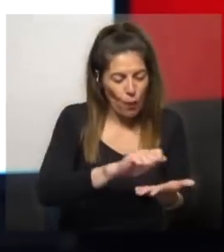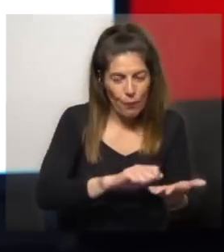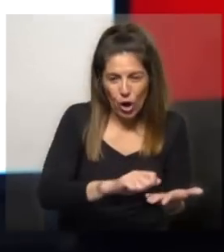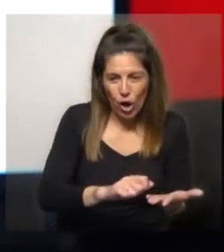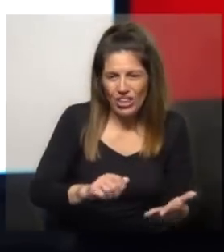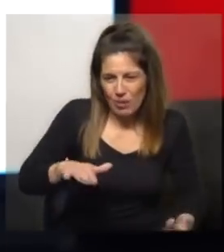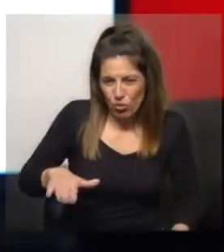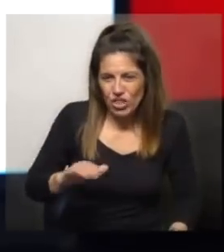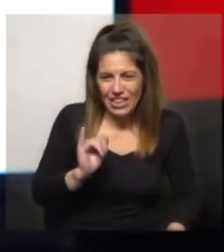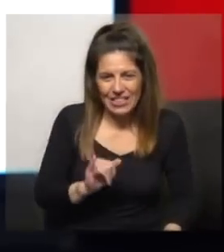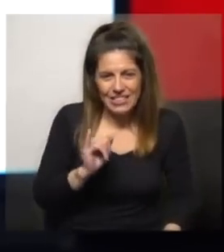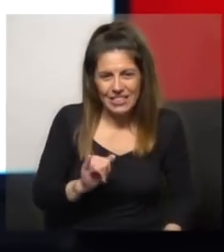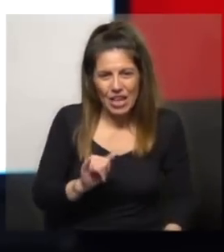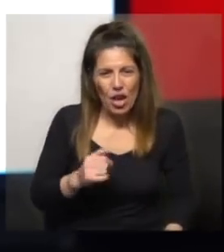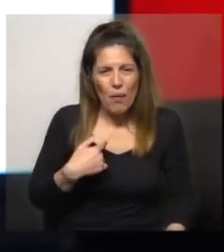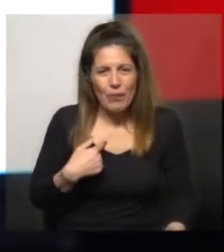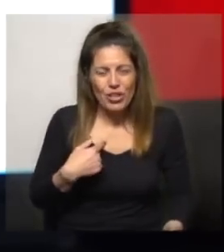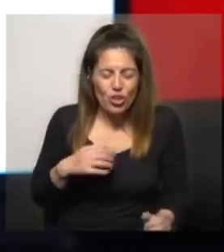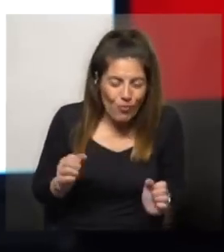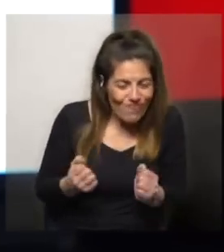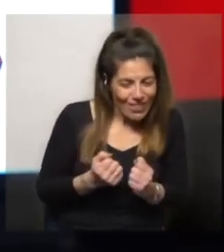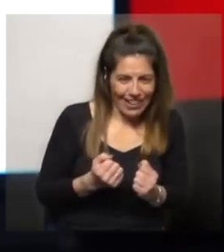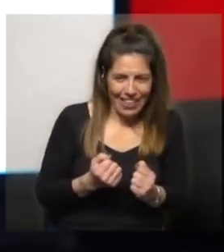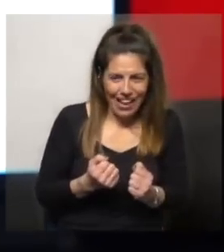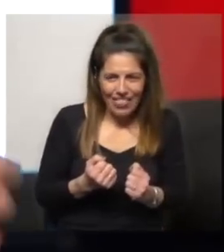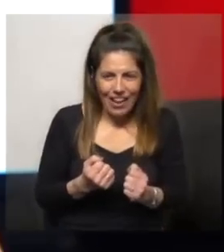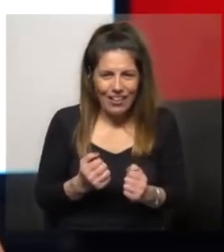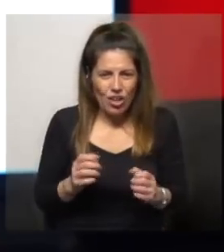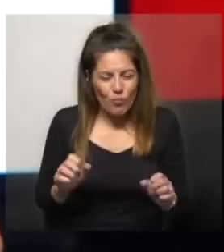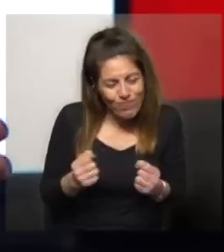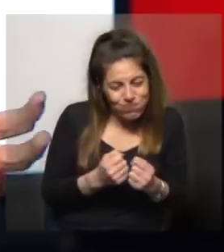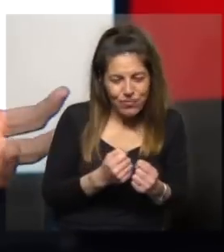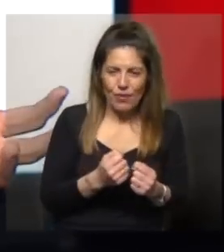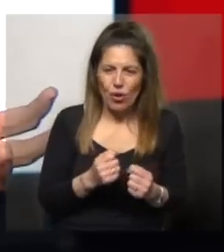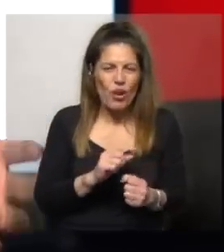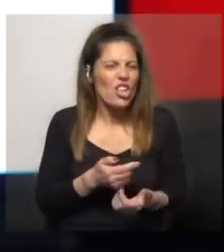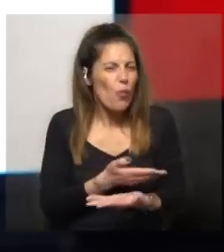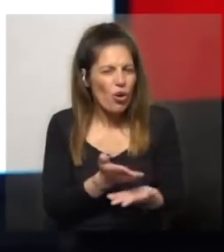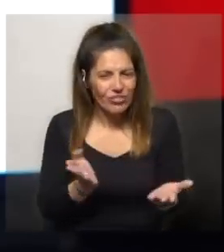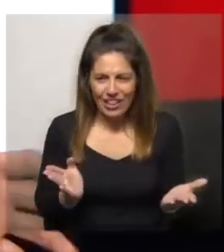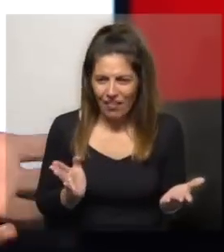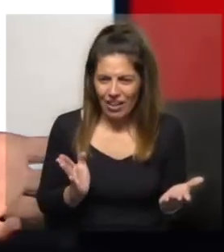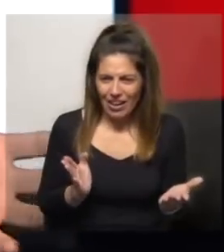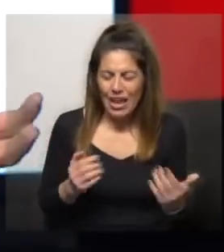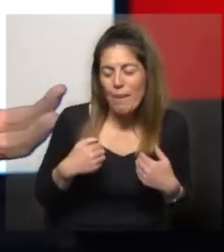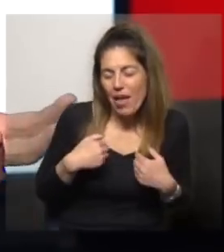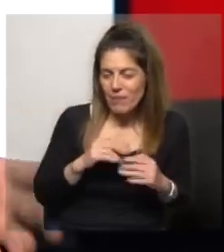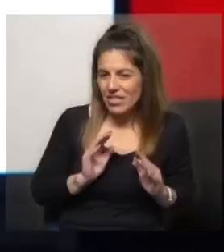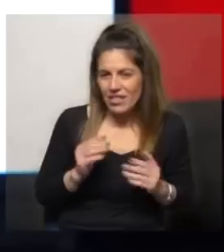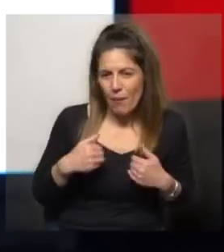muy chica era muy muy resguardada también y resguardaba mucho esas cosas como que eran para